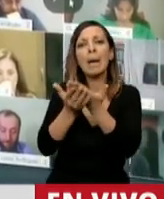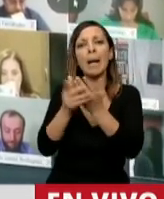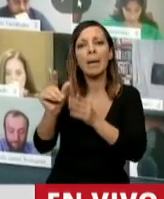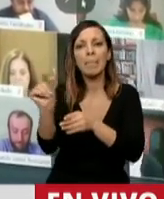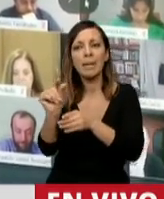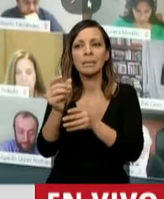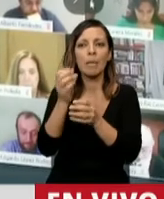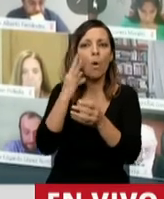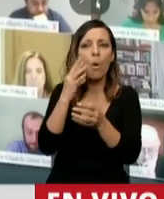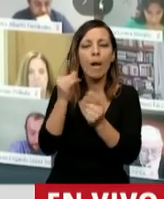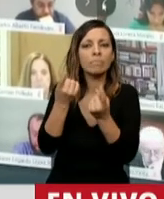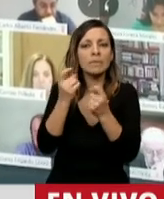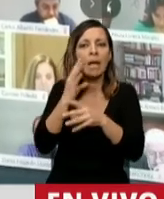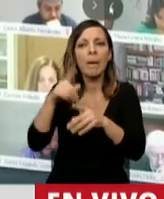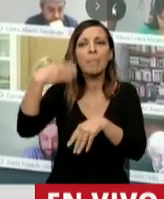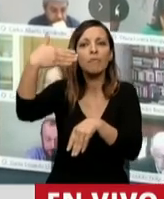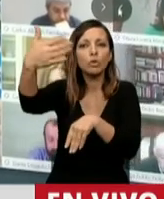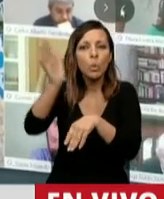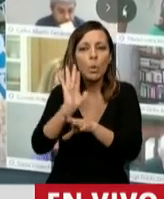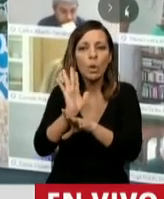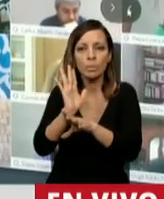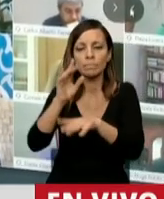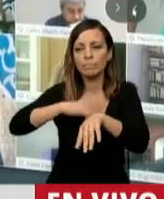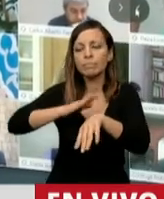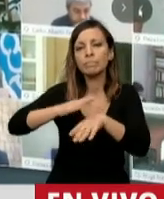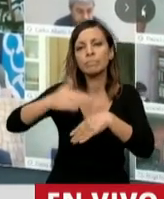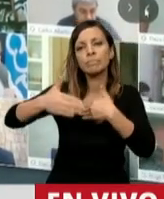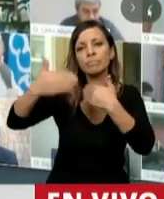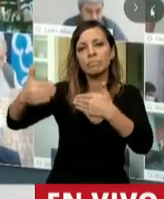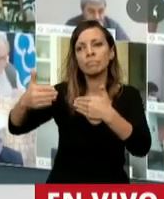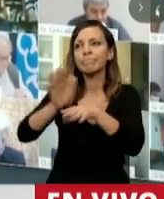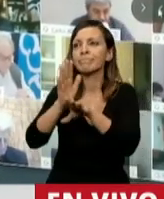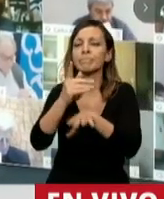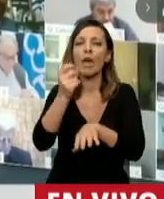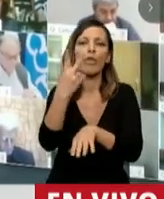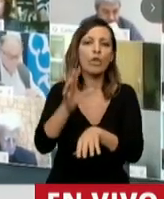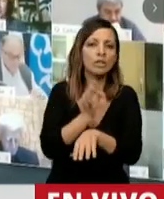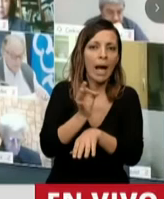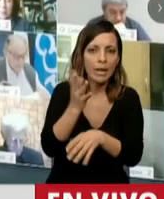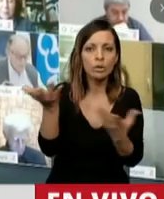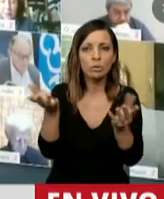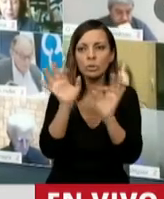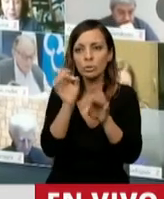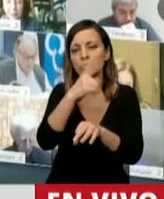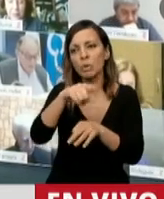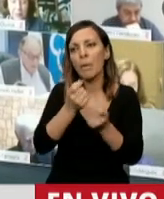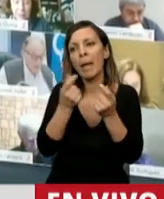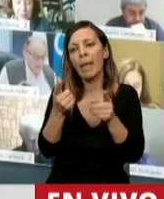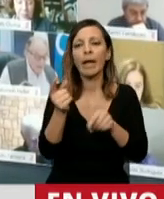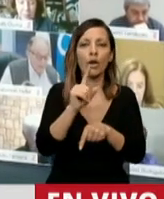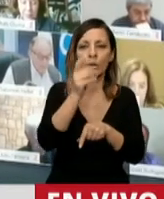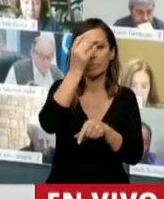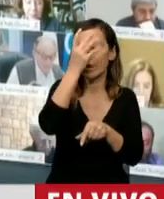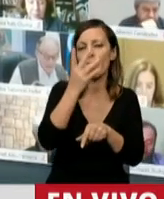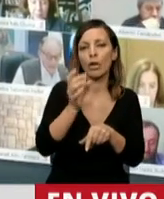pagar impuestos durante el próximo, para un próximo máximo, plazo máximo de 24 meses. Sé que ustedes van a dar 12 meses. Pero